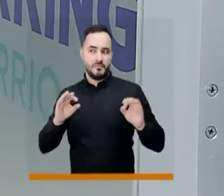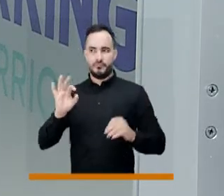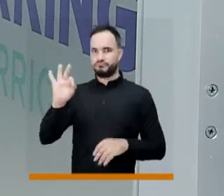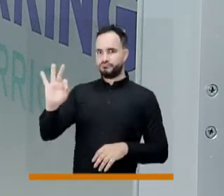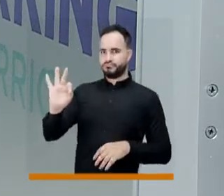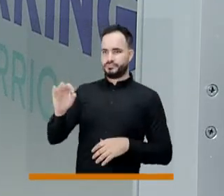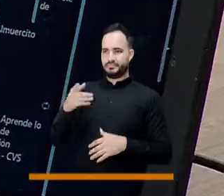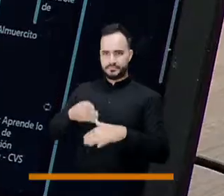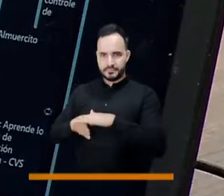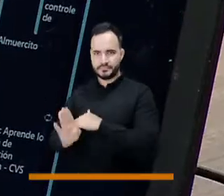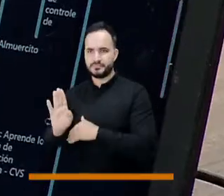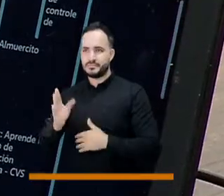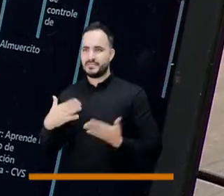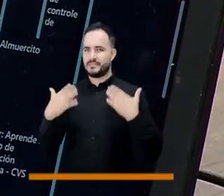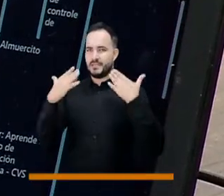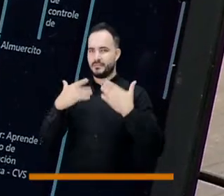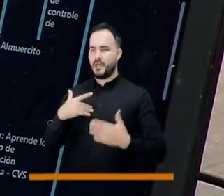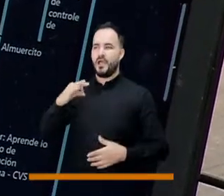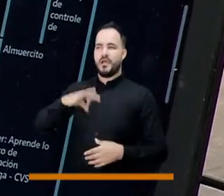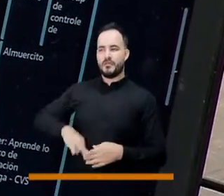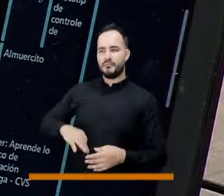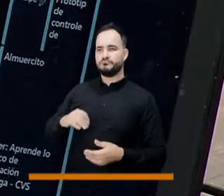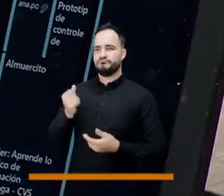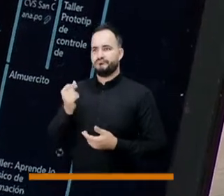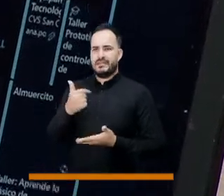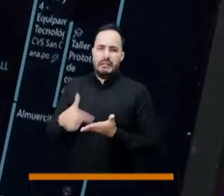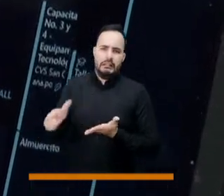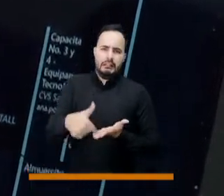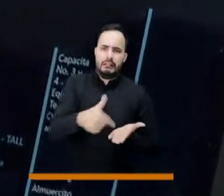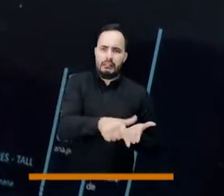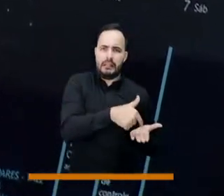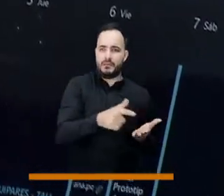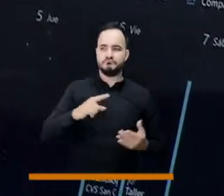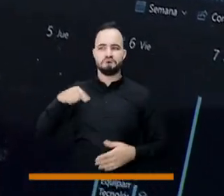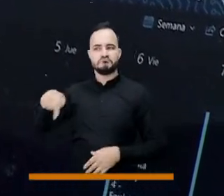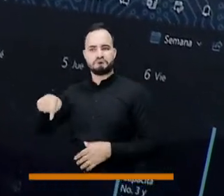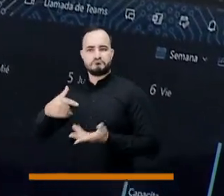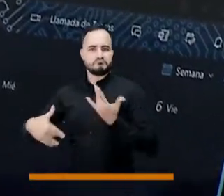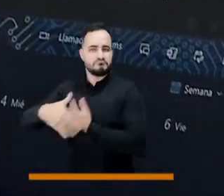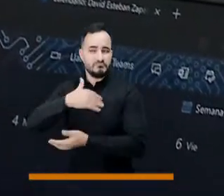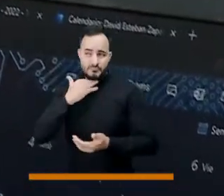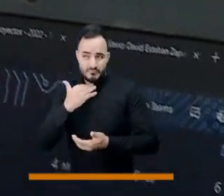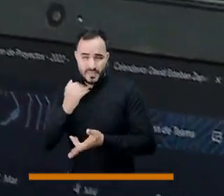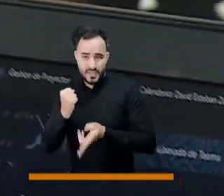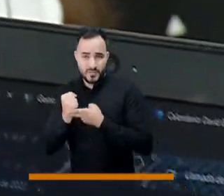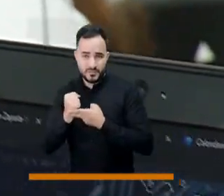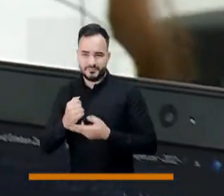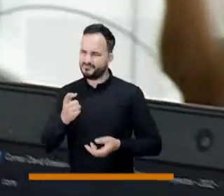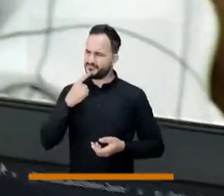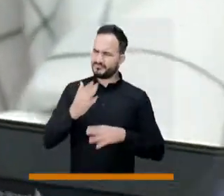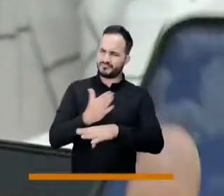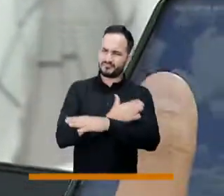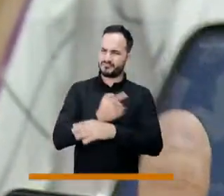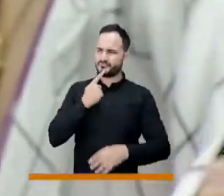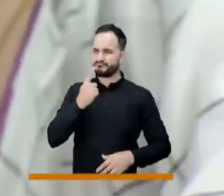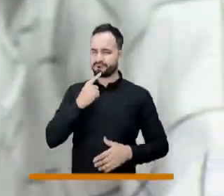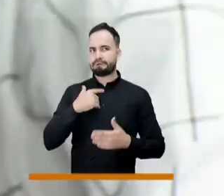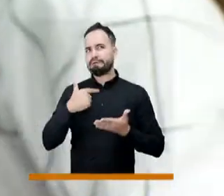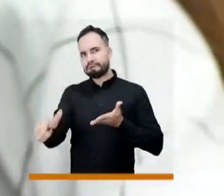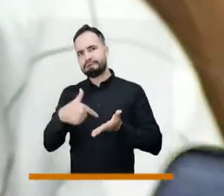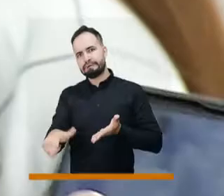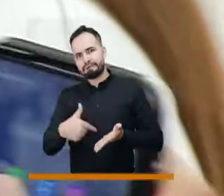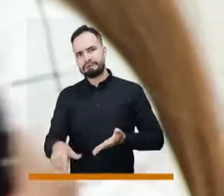con conectividad, puede encontrar en este modelo una oportunidad para rebajar los costos, porque además ustedes también nos